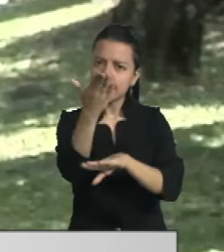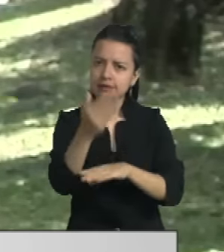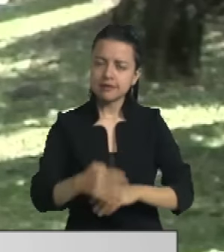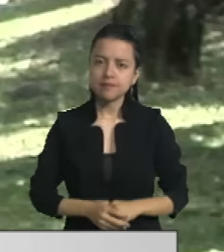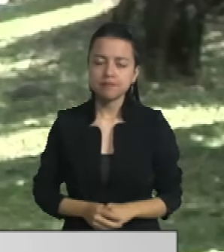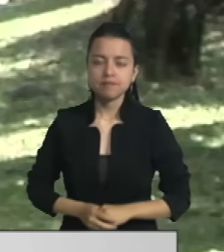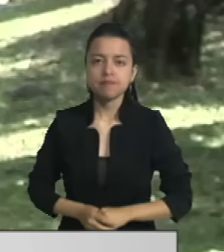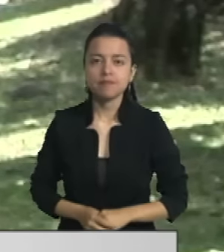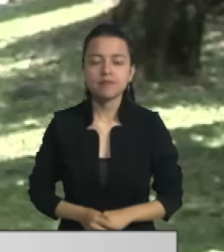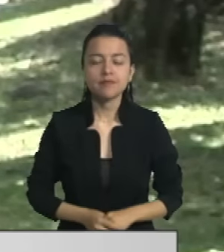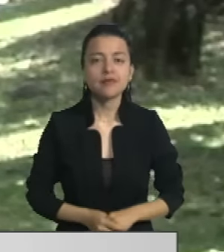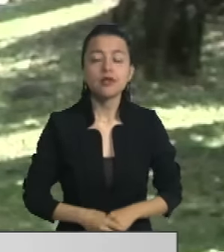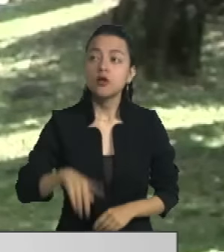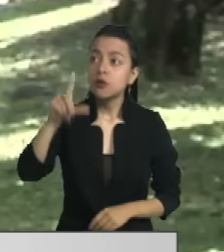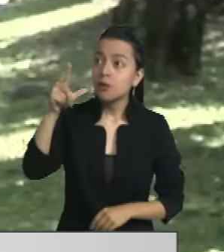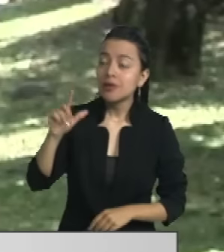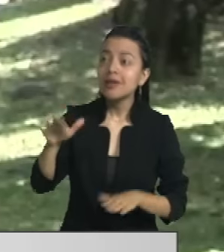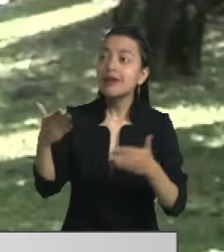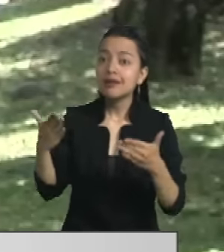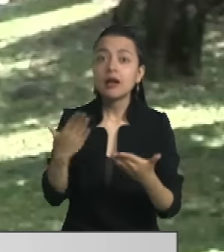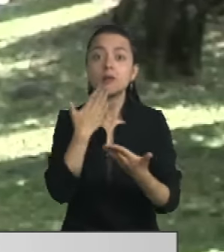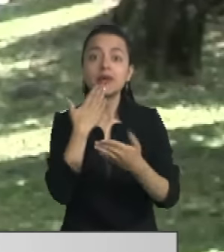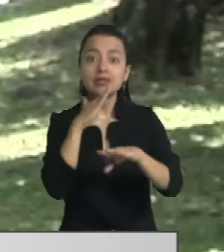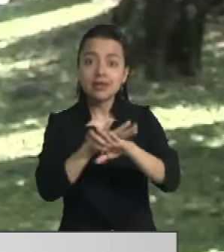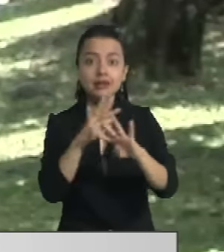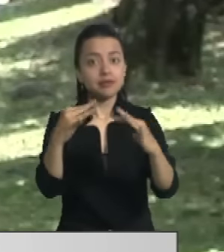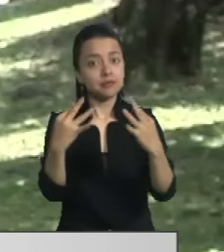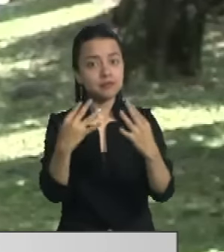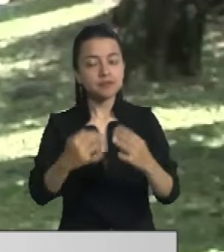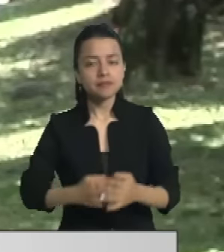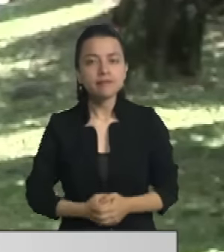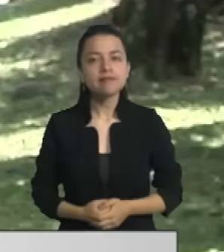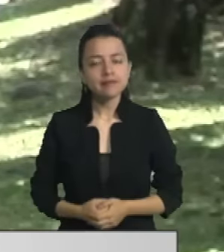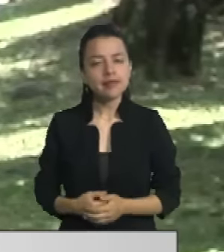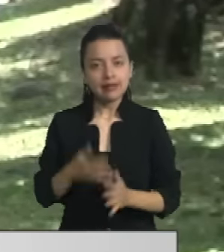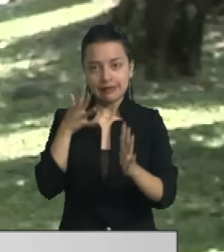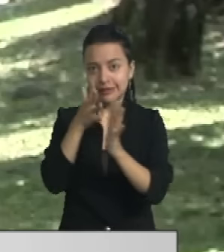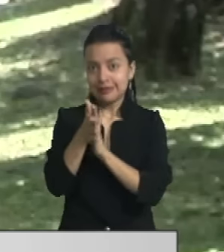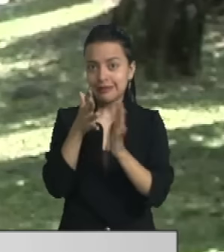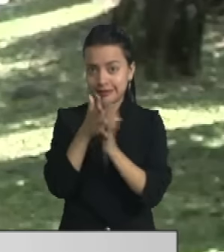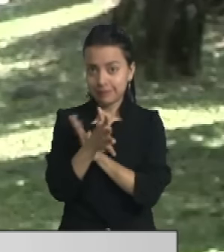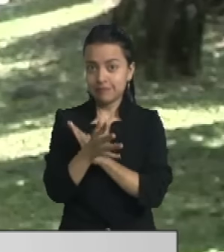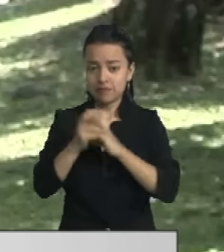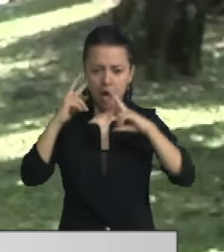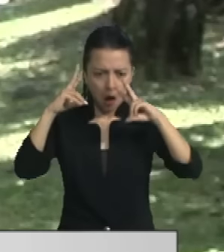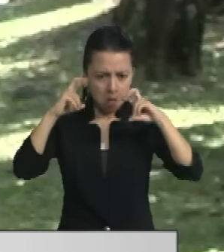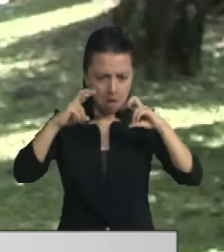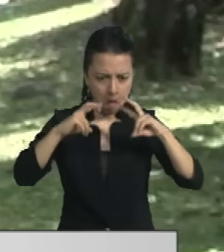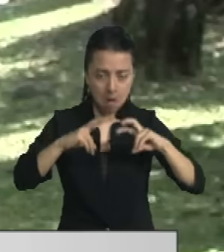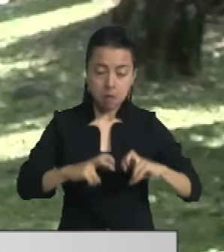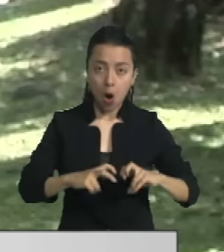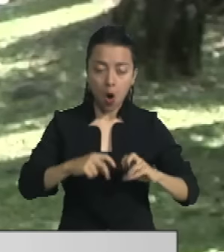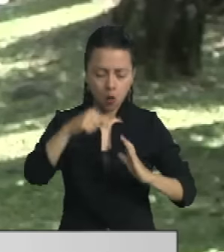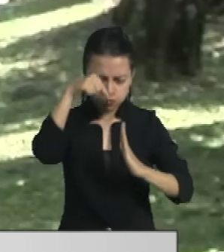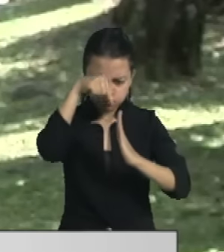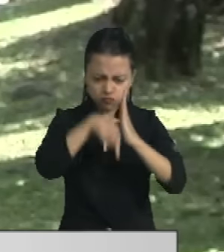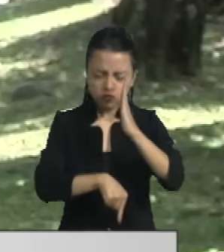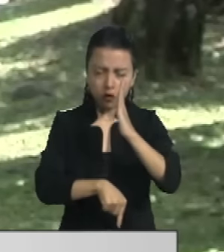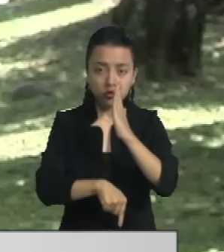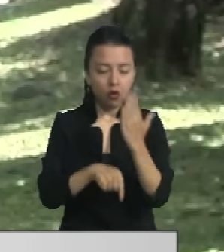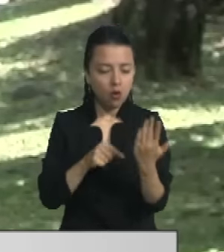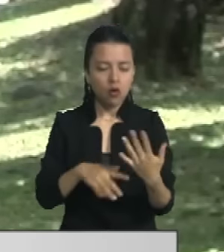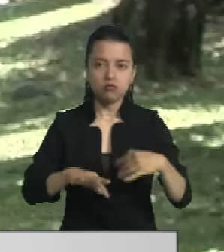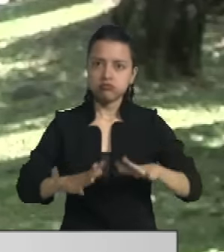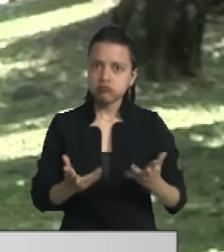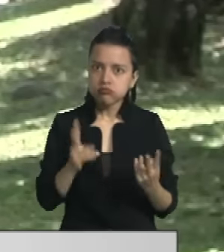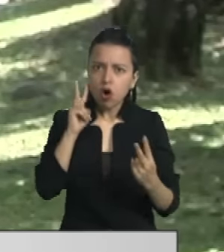tardes Luisa Qué tal Buenas tardes para usted y para todos los televidentes esta historia tiene fondo mientras se hacía un gigantesco operativo